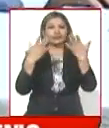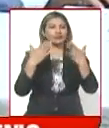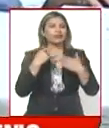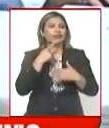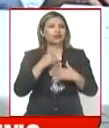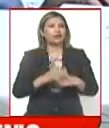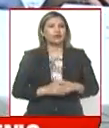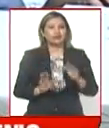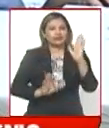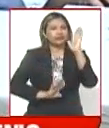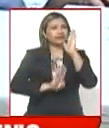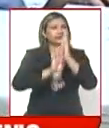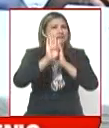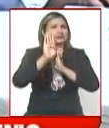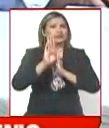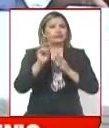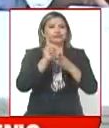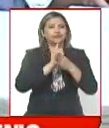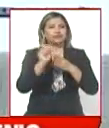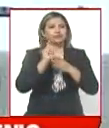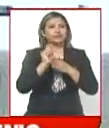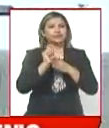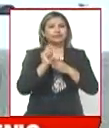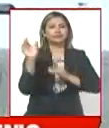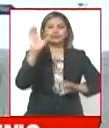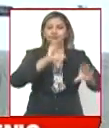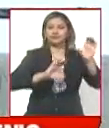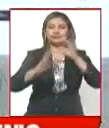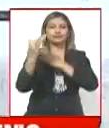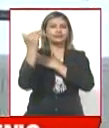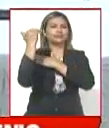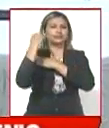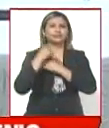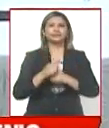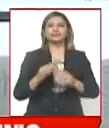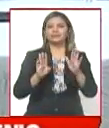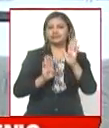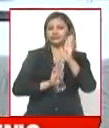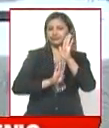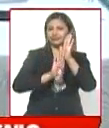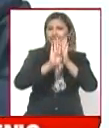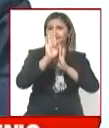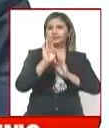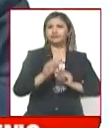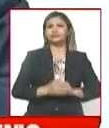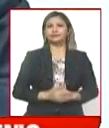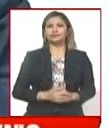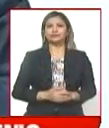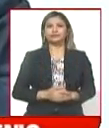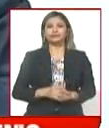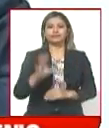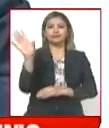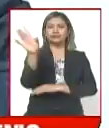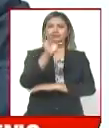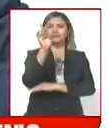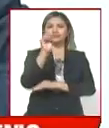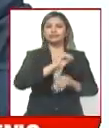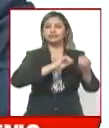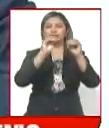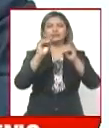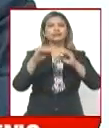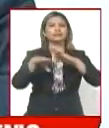así hacer que el desarrollo tecnológico y científico en Santa Cruz vaya avanzando. Y poner a Bolivia